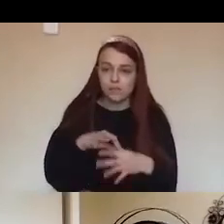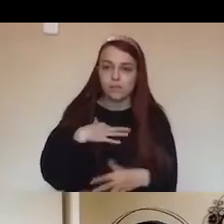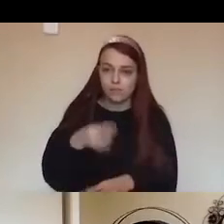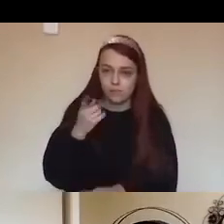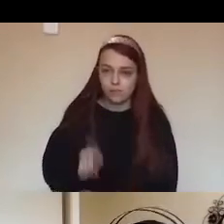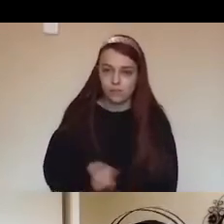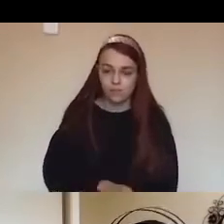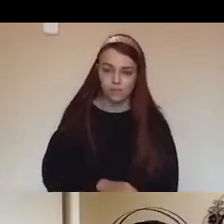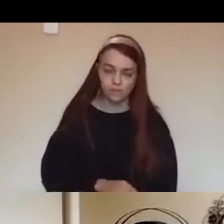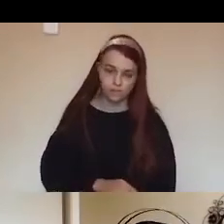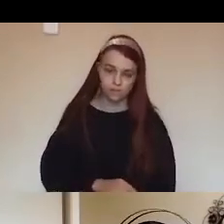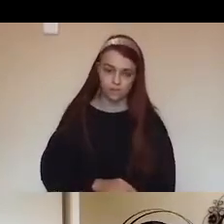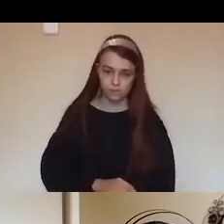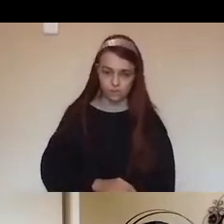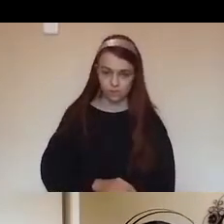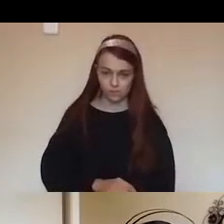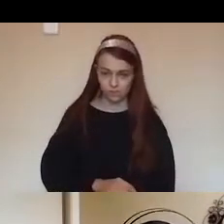de los puntos de información.